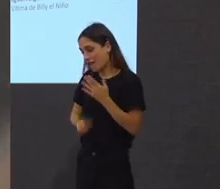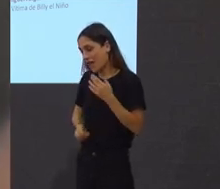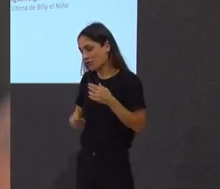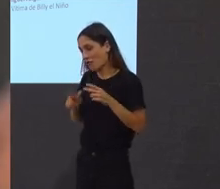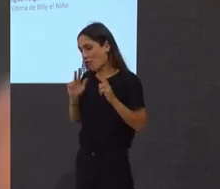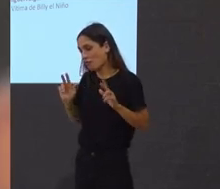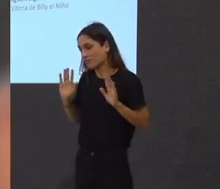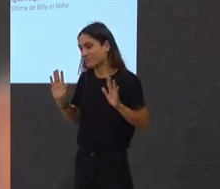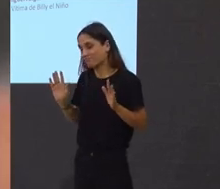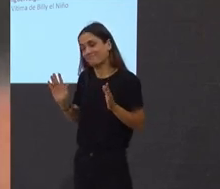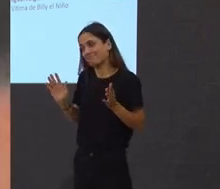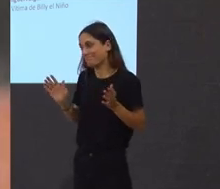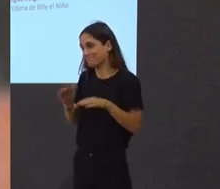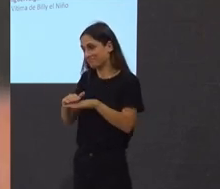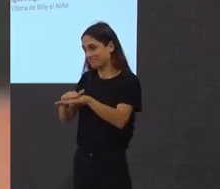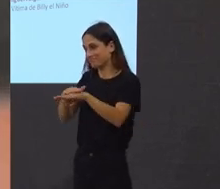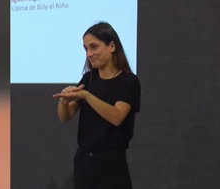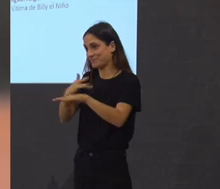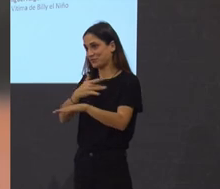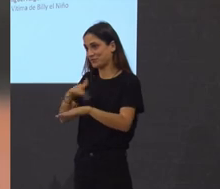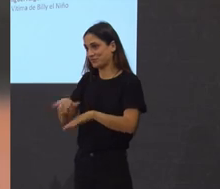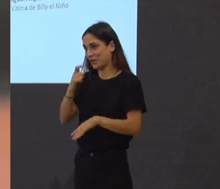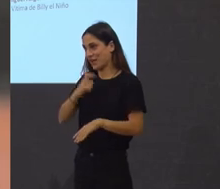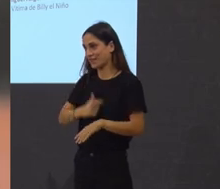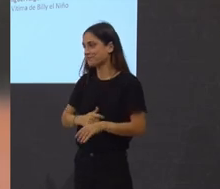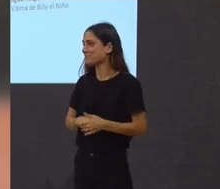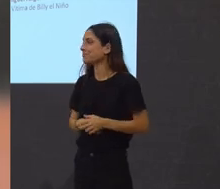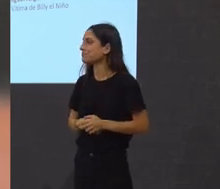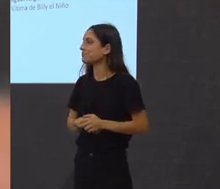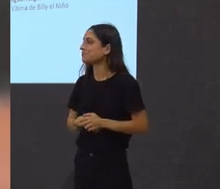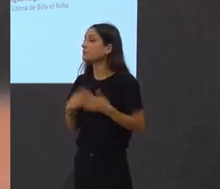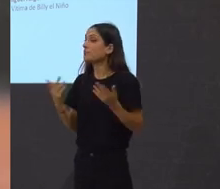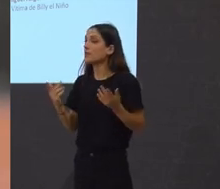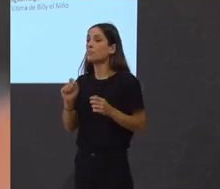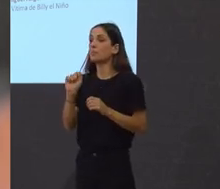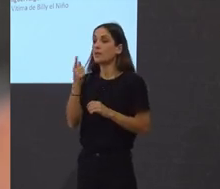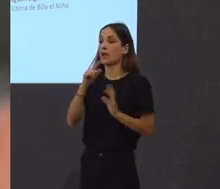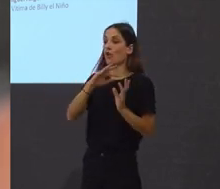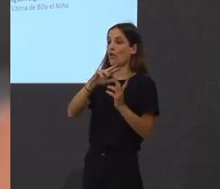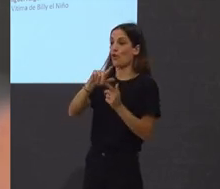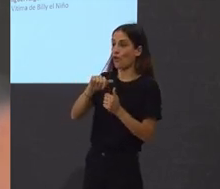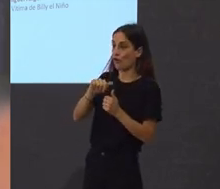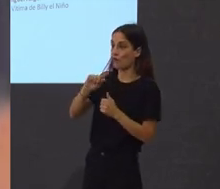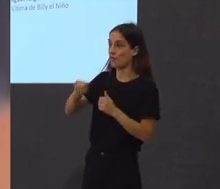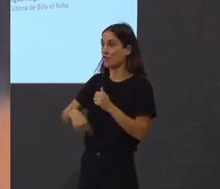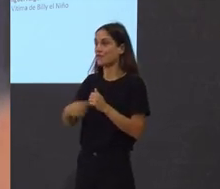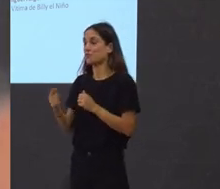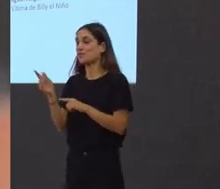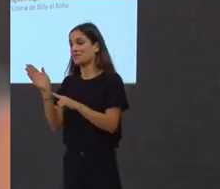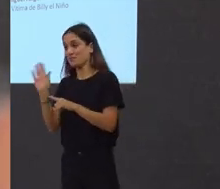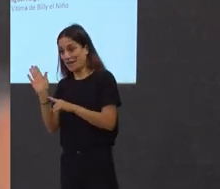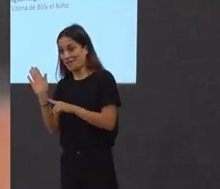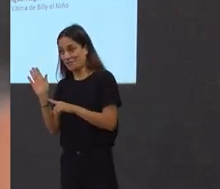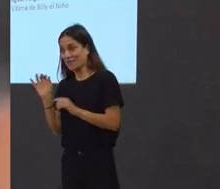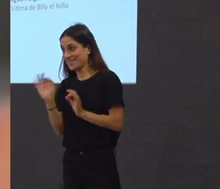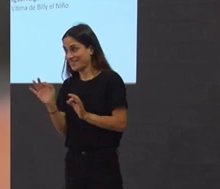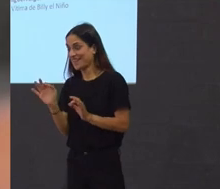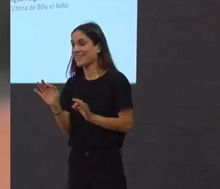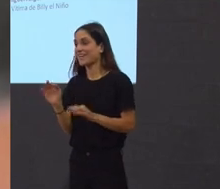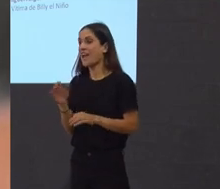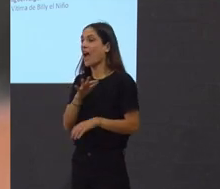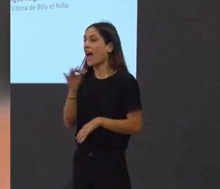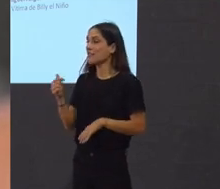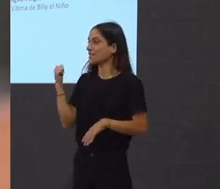tiene sus fallos y no pues después del nodo siempre viene la película antes por lo menos de nacidos ya que además estás del